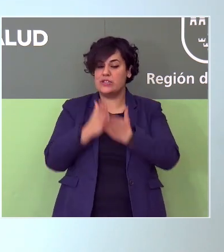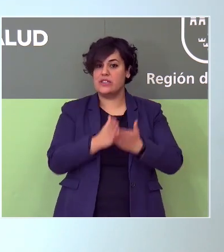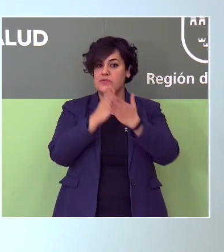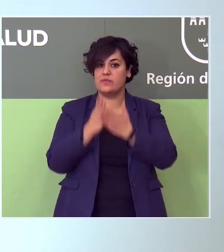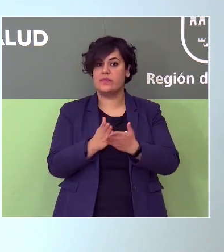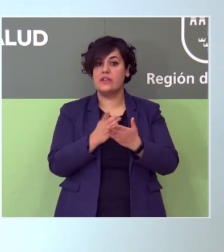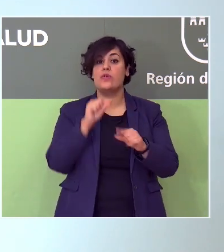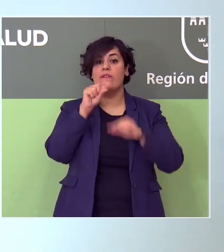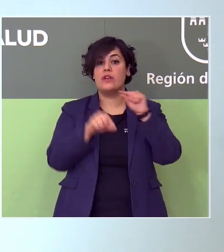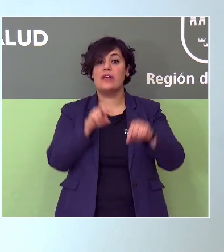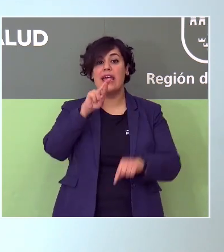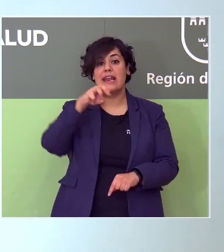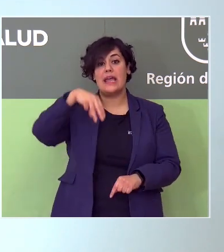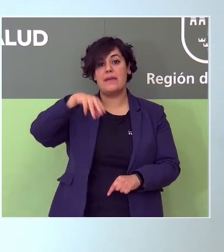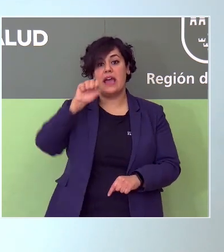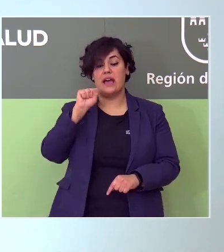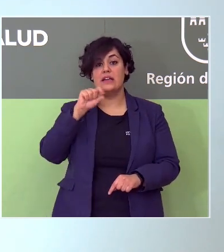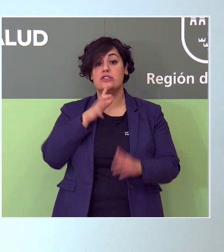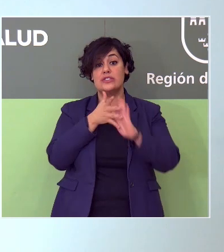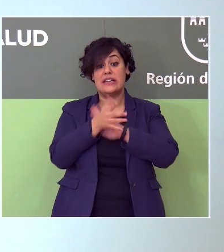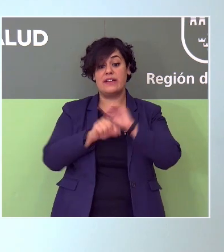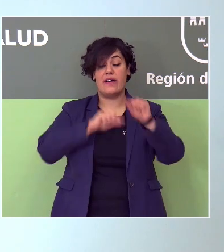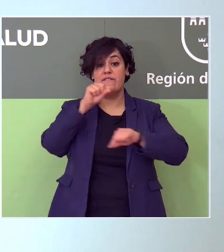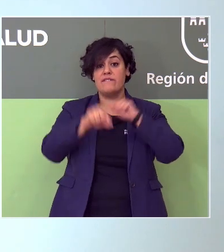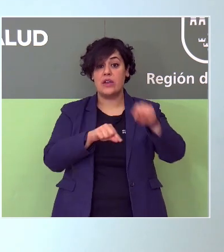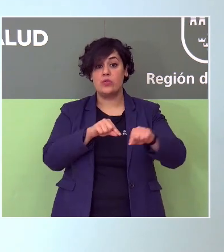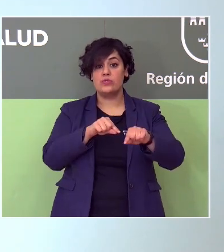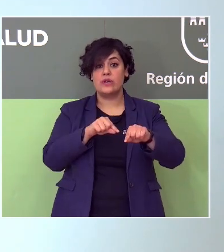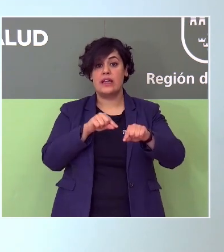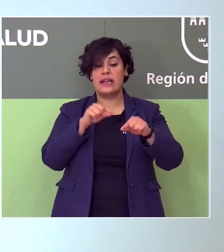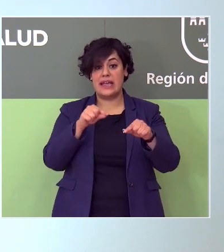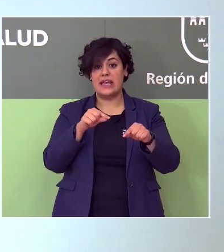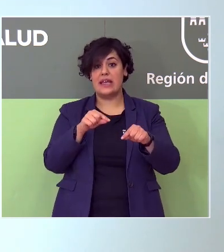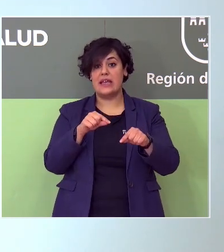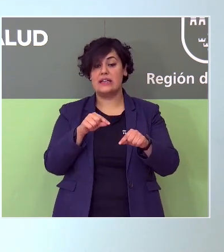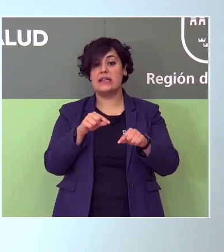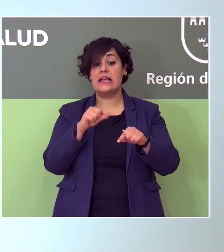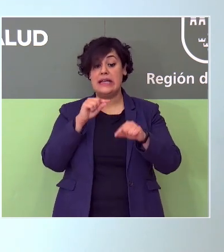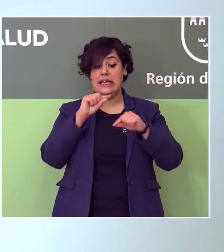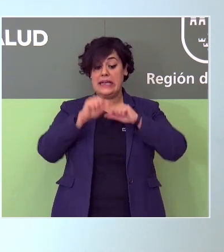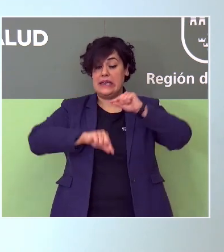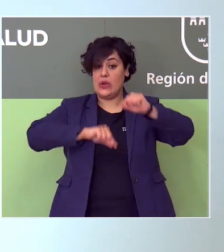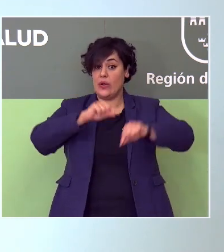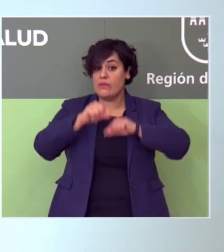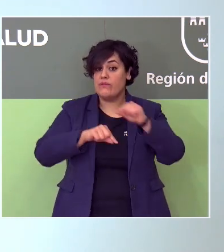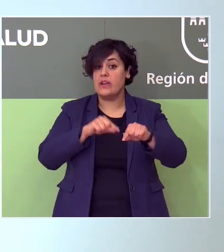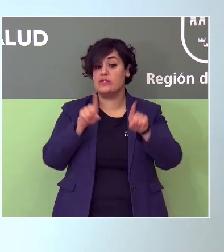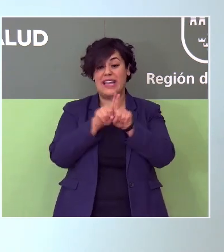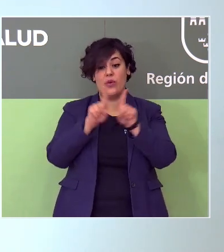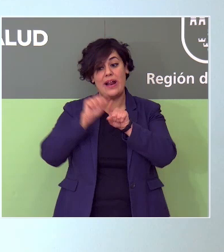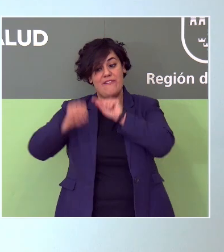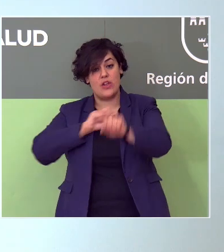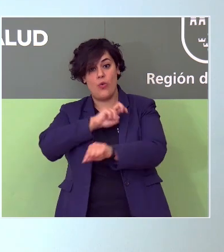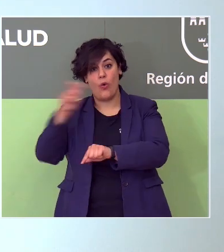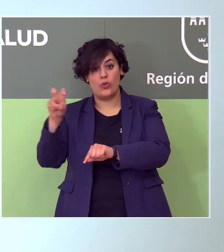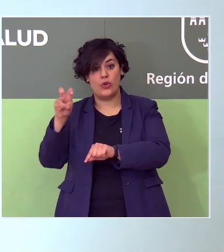RNA, es un virus en principio que que os está replicando o no va a quedar como otros tipos de virus, que son virus